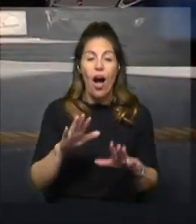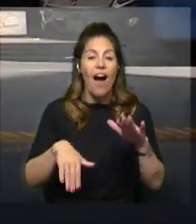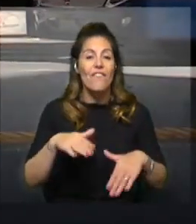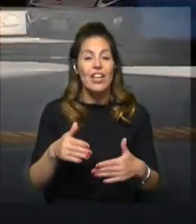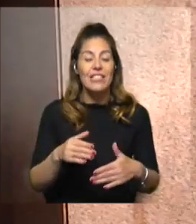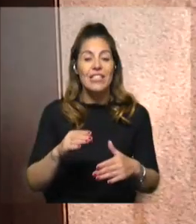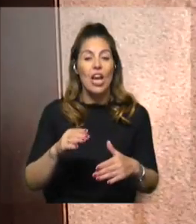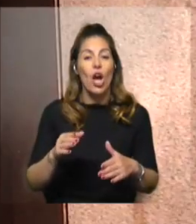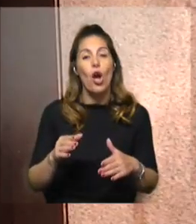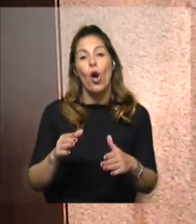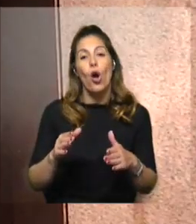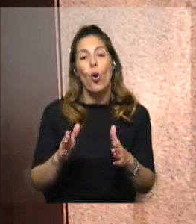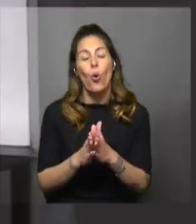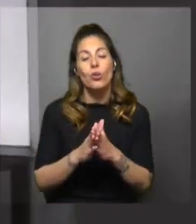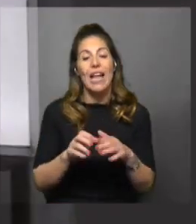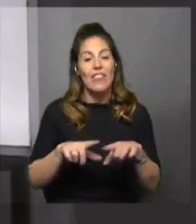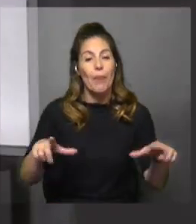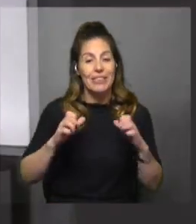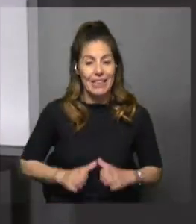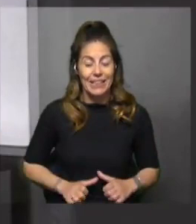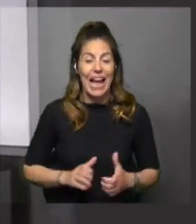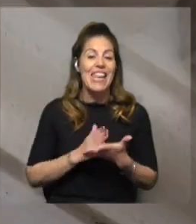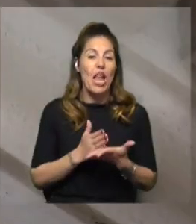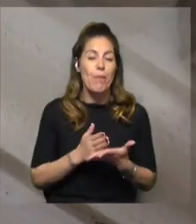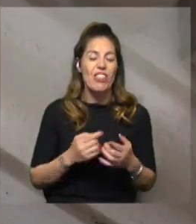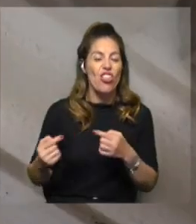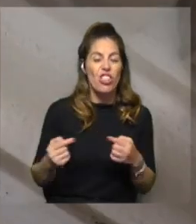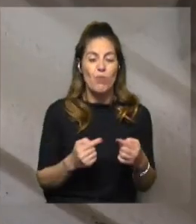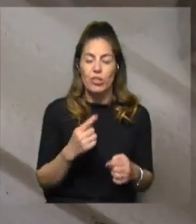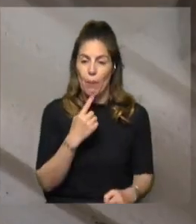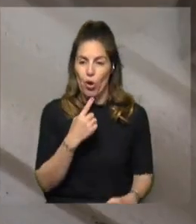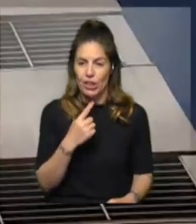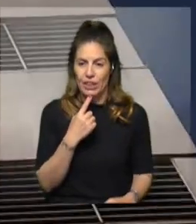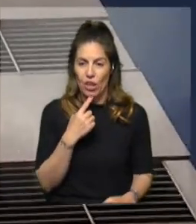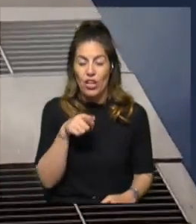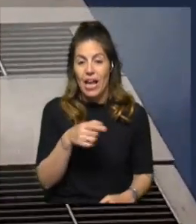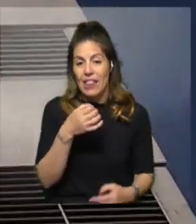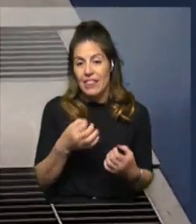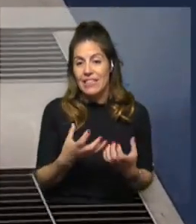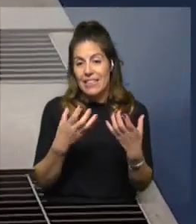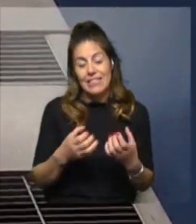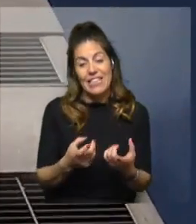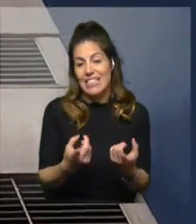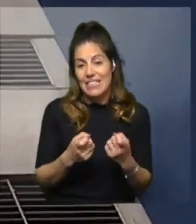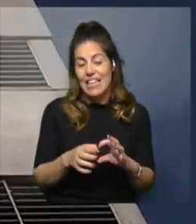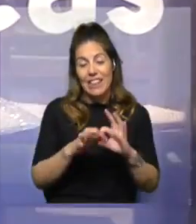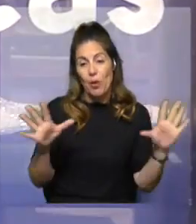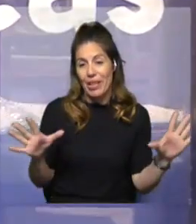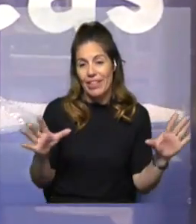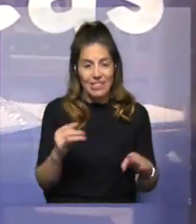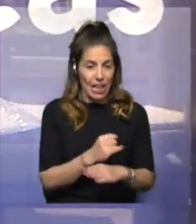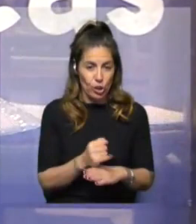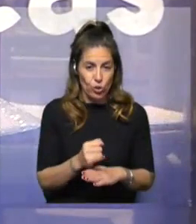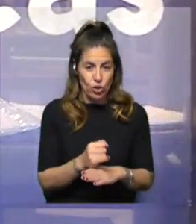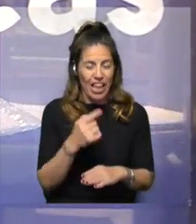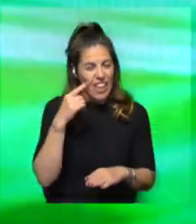la JUTEP ha quedado en medio de disputas políticas y aseguró que se debe apostar por la independencia del organismo. Lo que importa es tratar